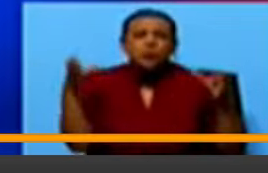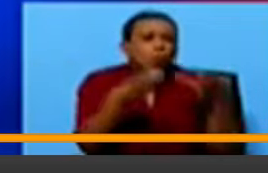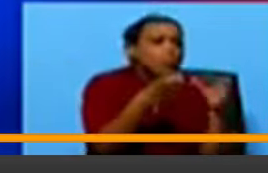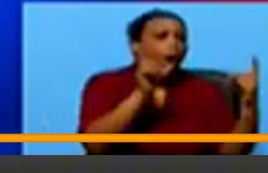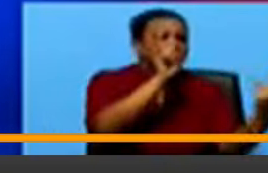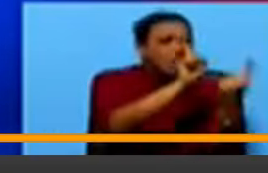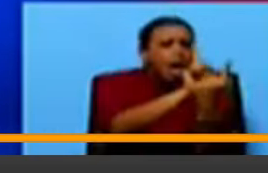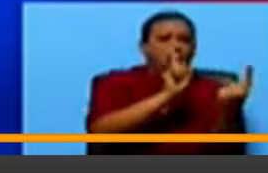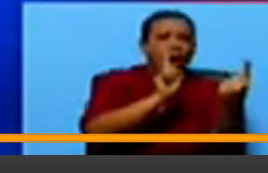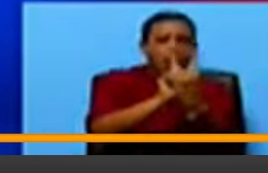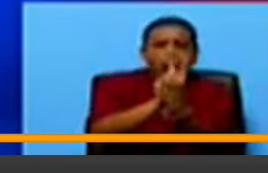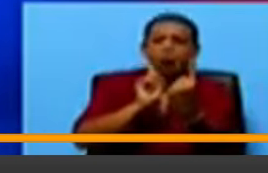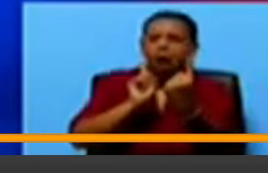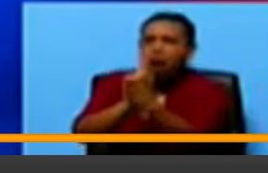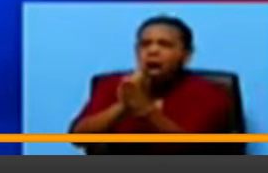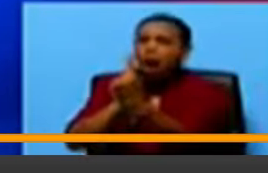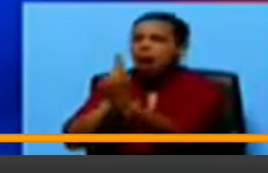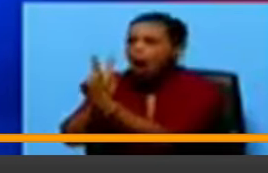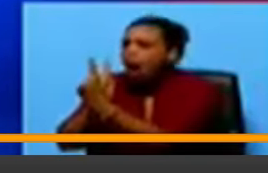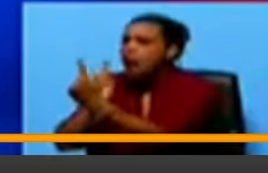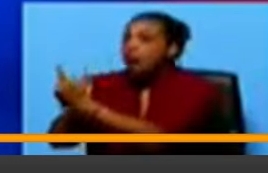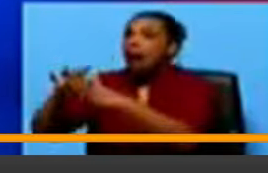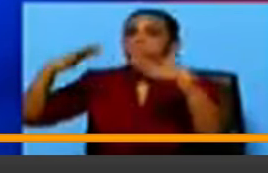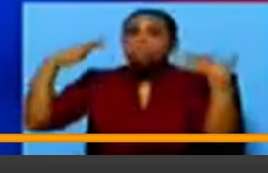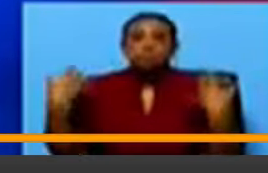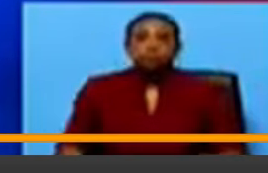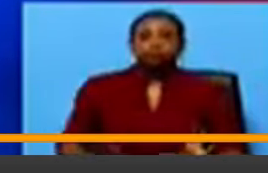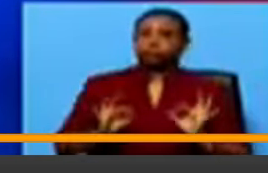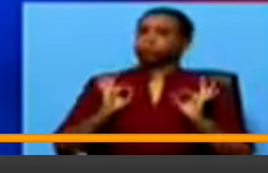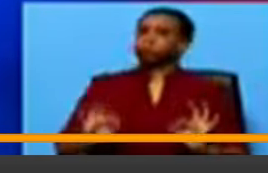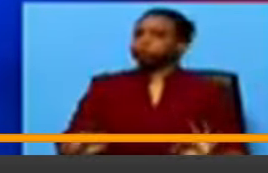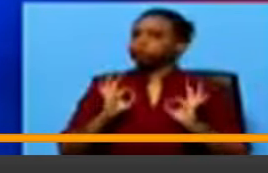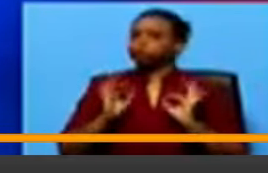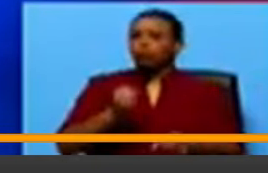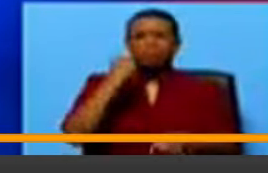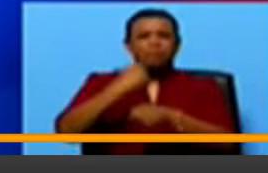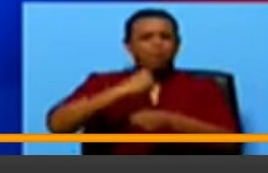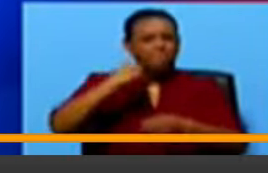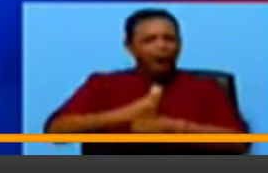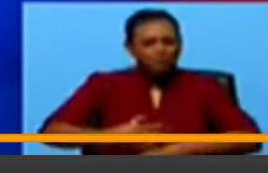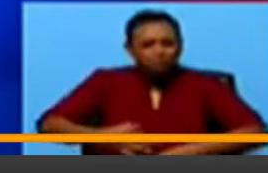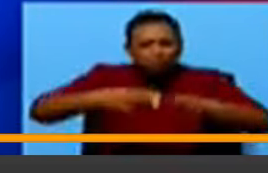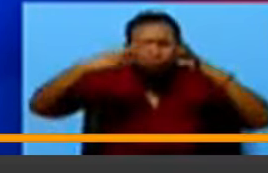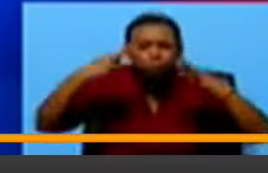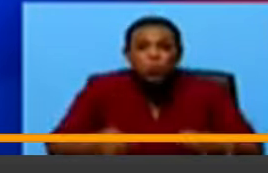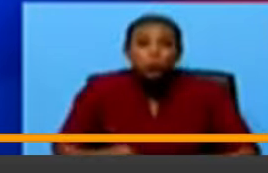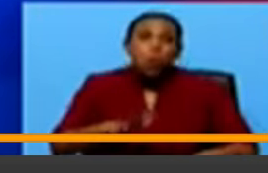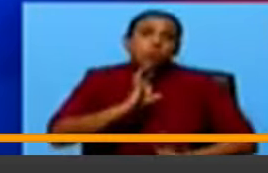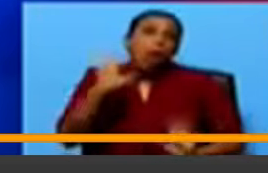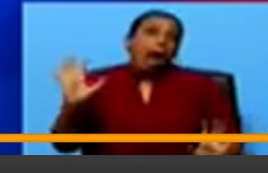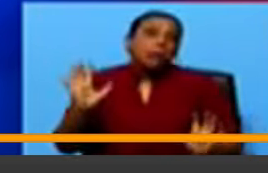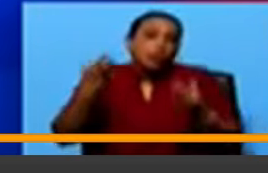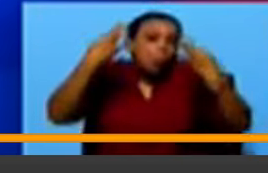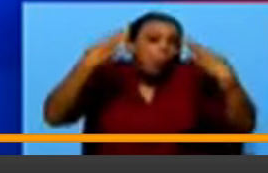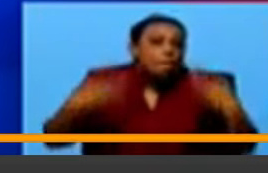bilaterales, atender la plenaria. Sin lugar a dudas, pudiéramos decir en